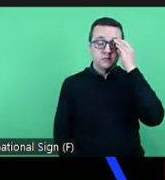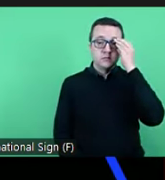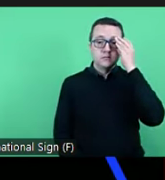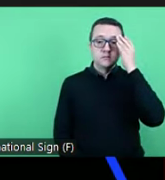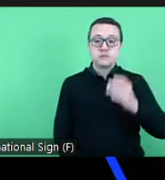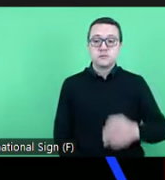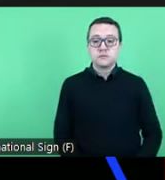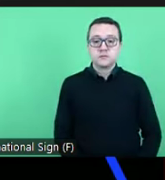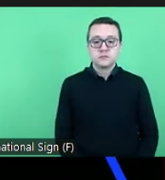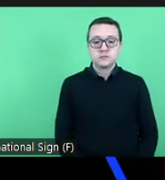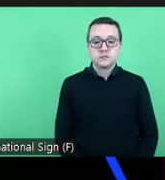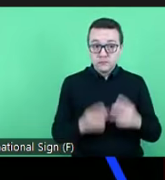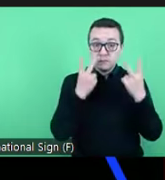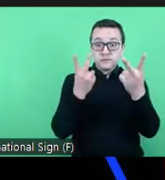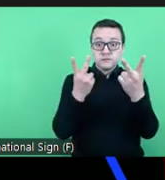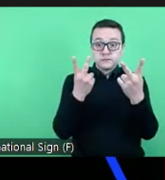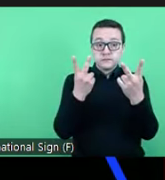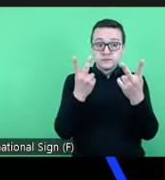Conseguem ver?